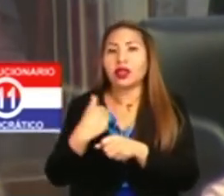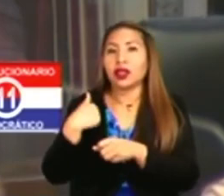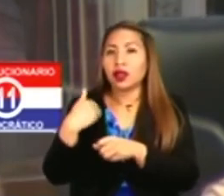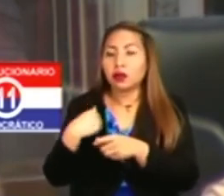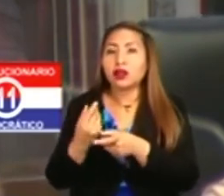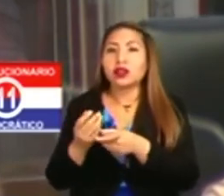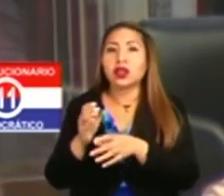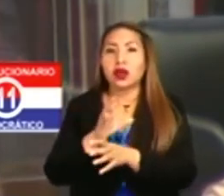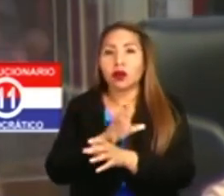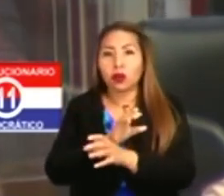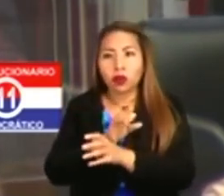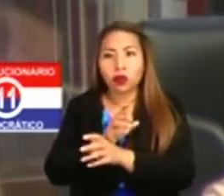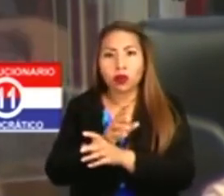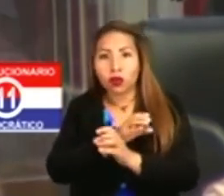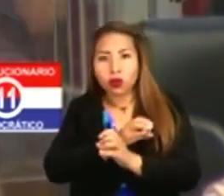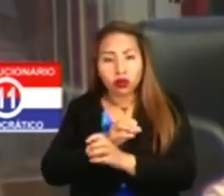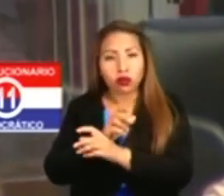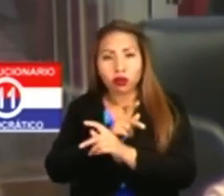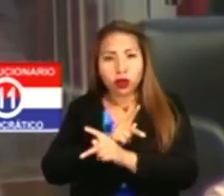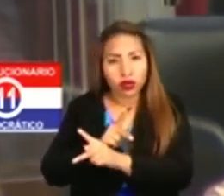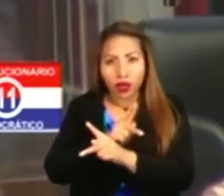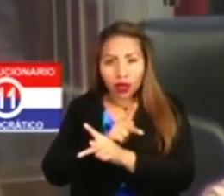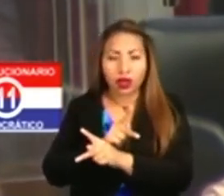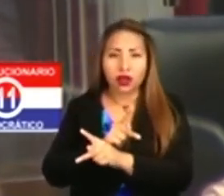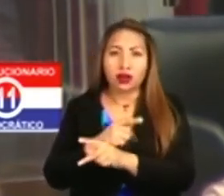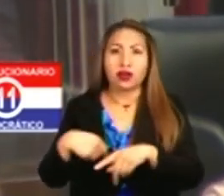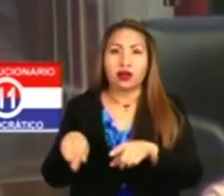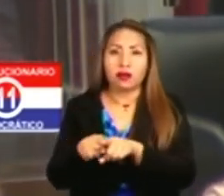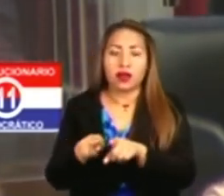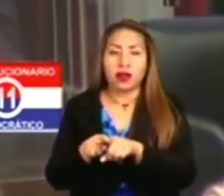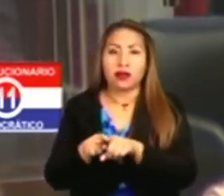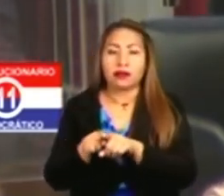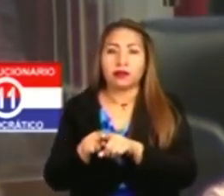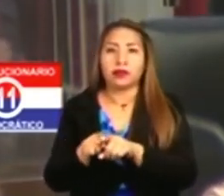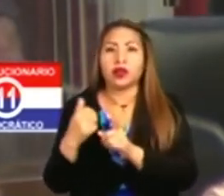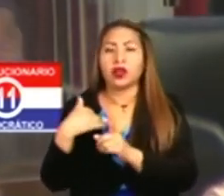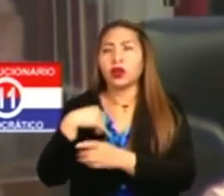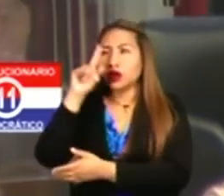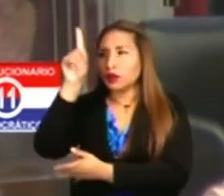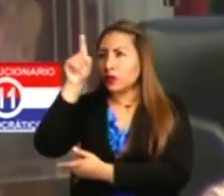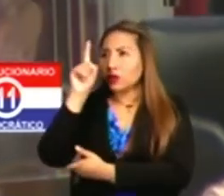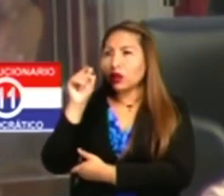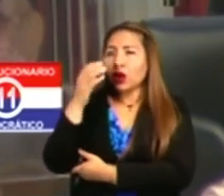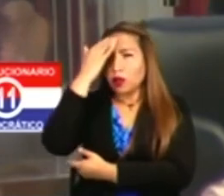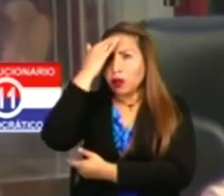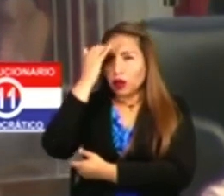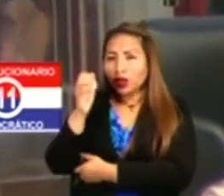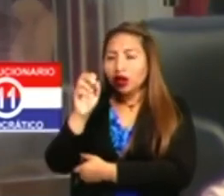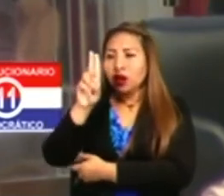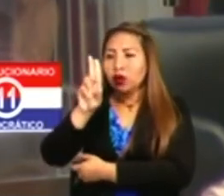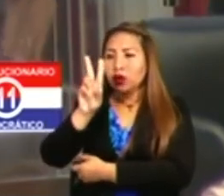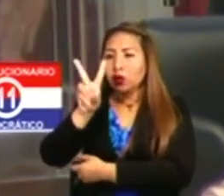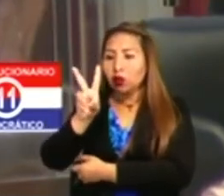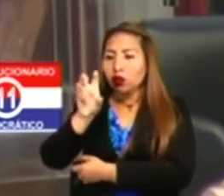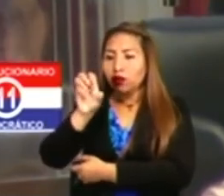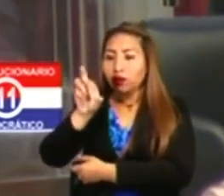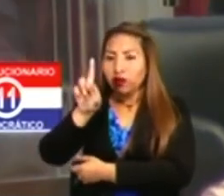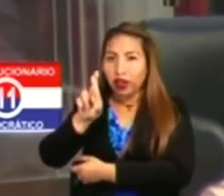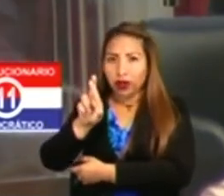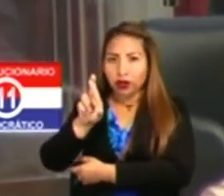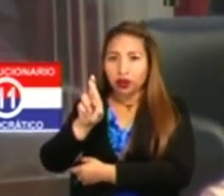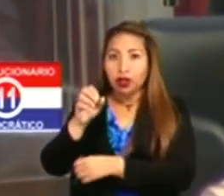Yo les pregunto, ¿por qué Uber no paga impuestos? Ah, porque pertenece a esas